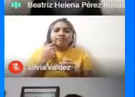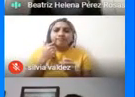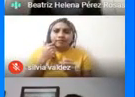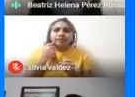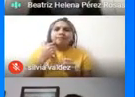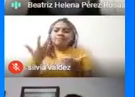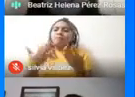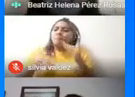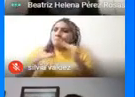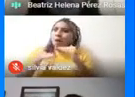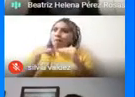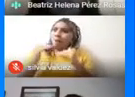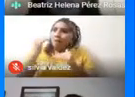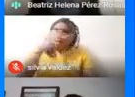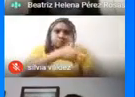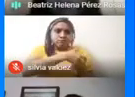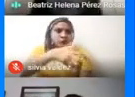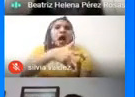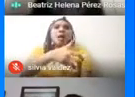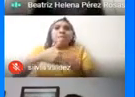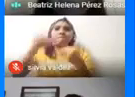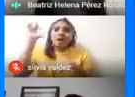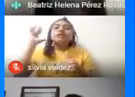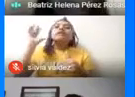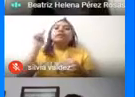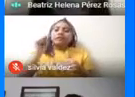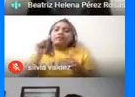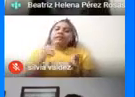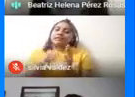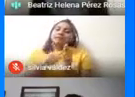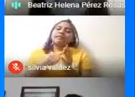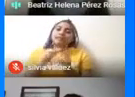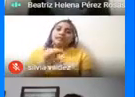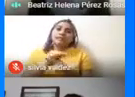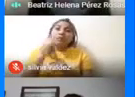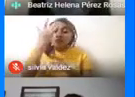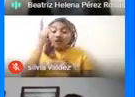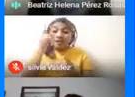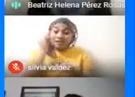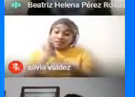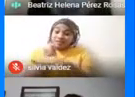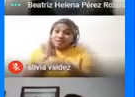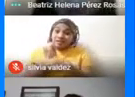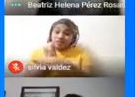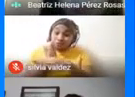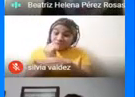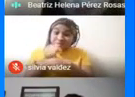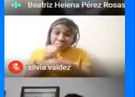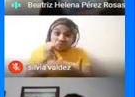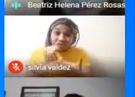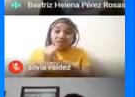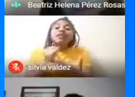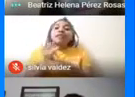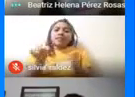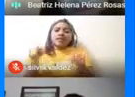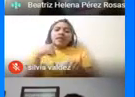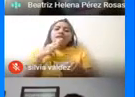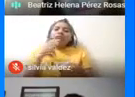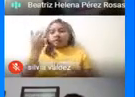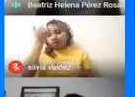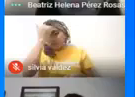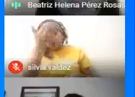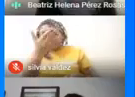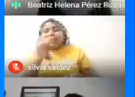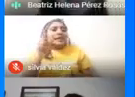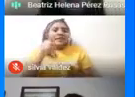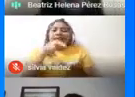vez potenciarlos más, y entonces eso sí es un ejercicio, porque también la institucionalidad, y eso sí para el profe, es